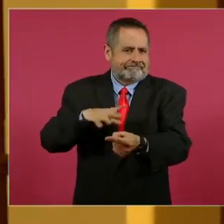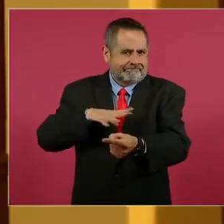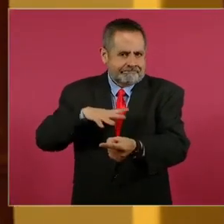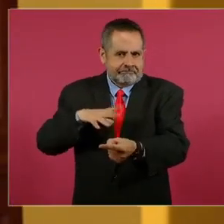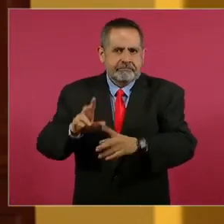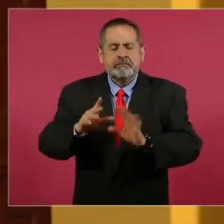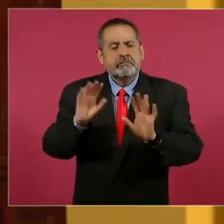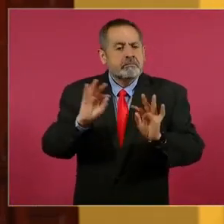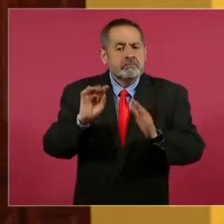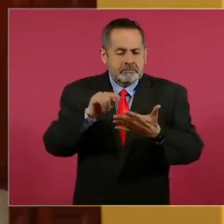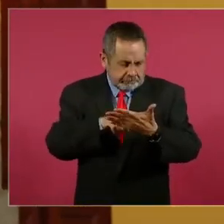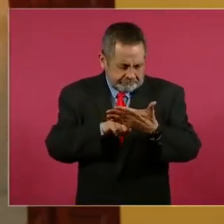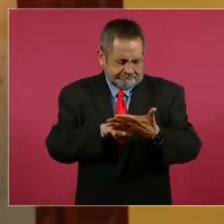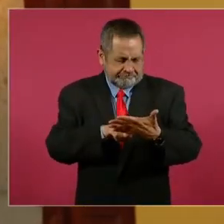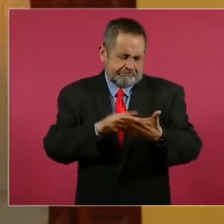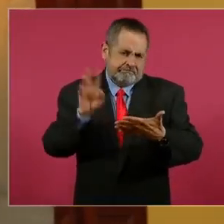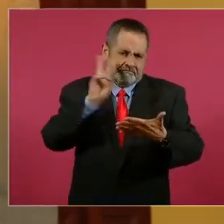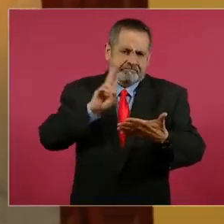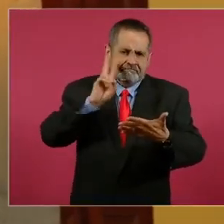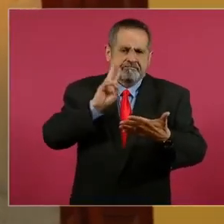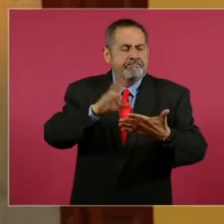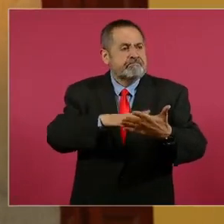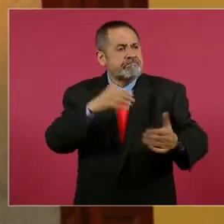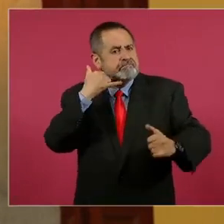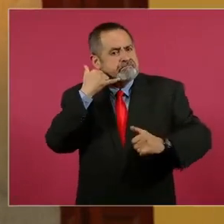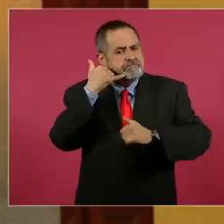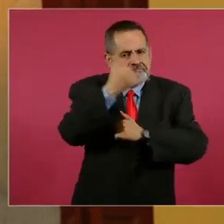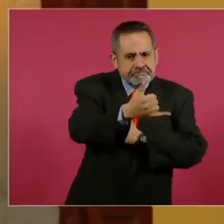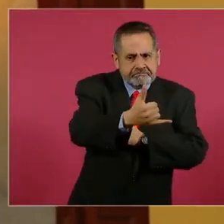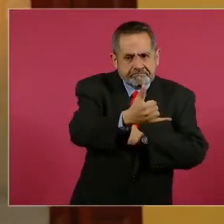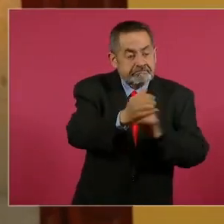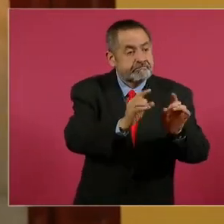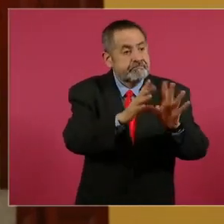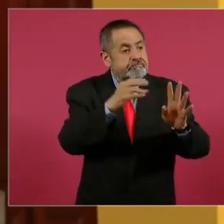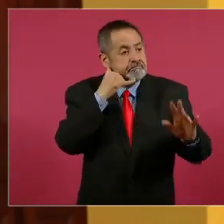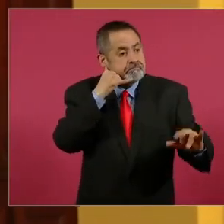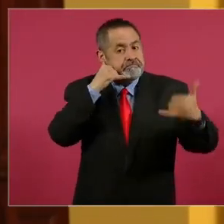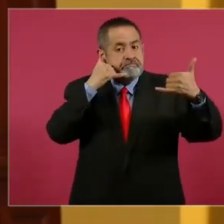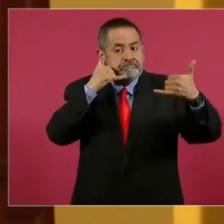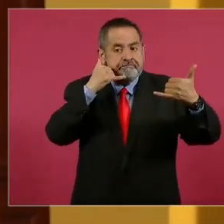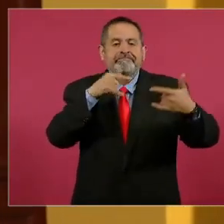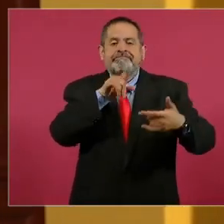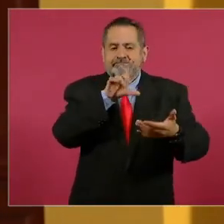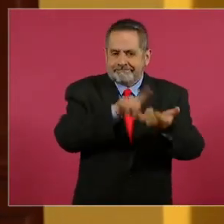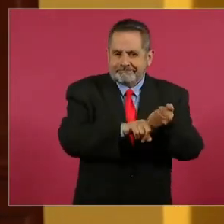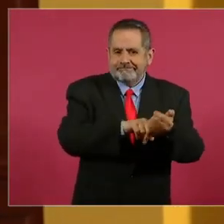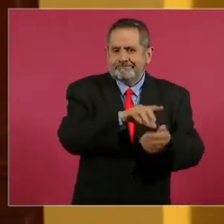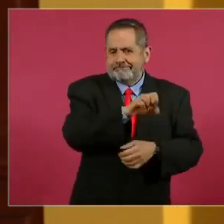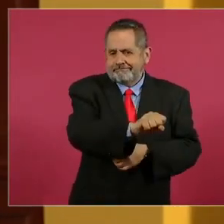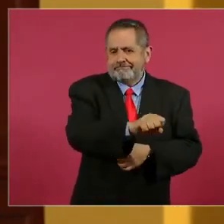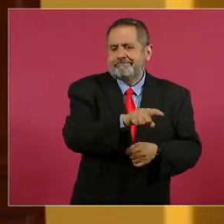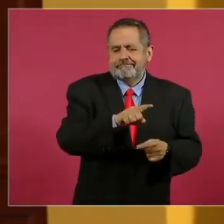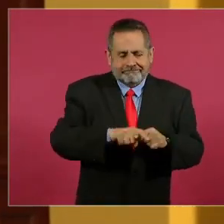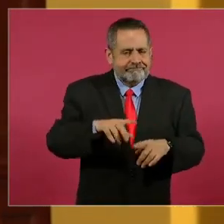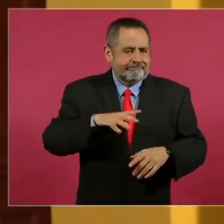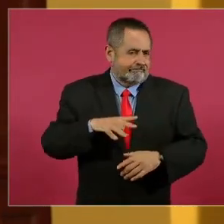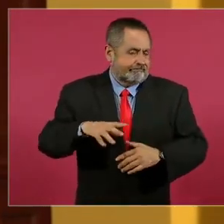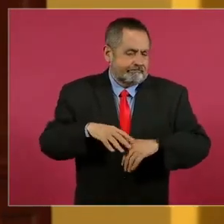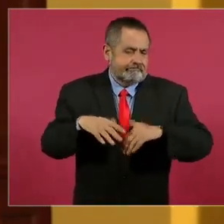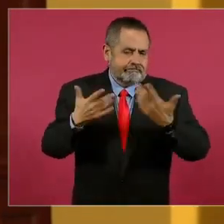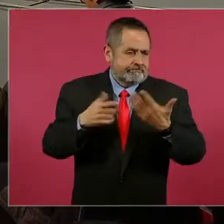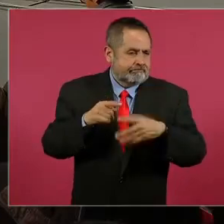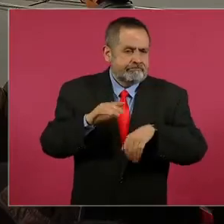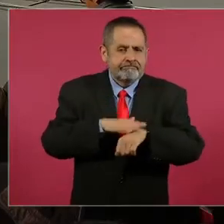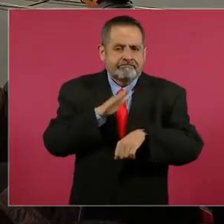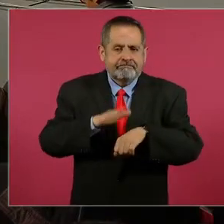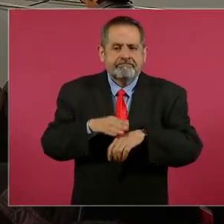de algún posible teléfono más actualizado o una ubicación, una dirección, nos puede llevar a contar ya